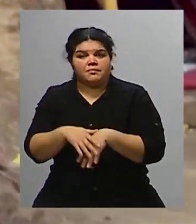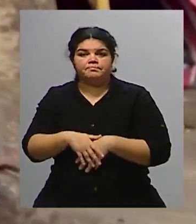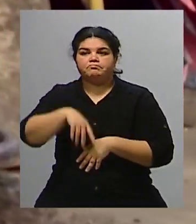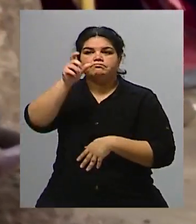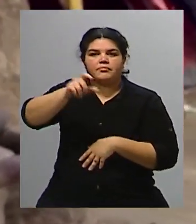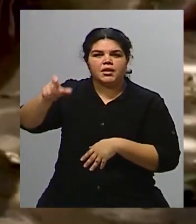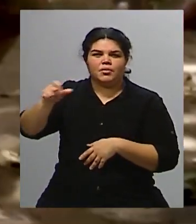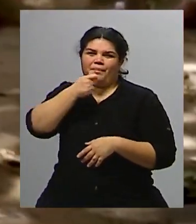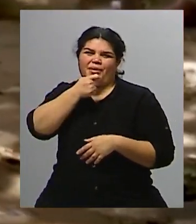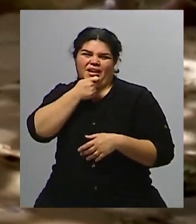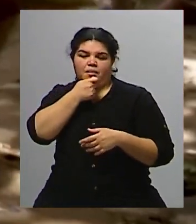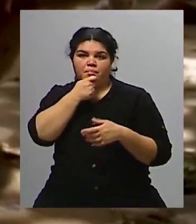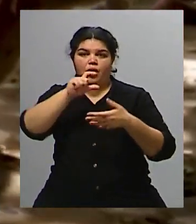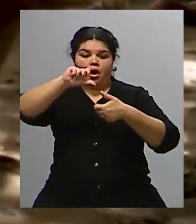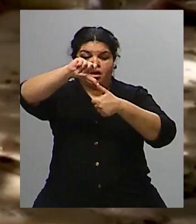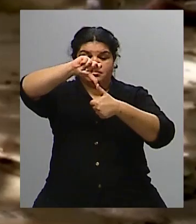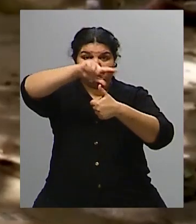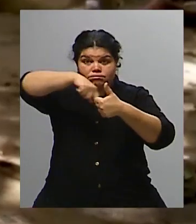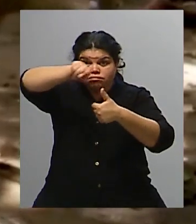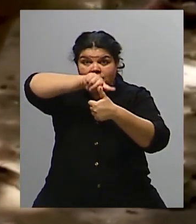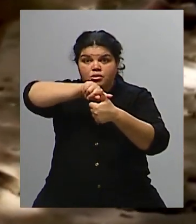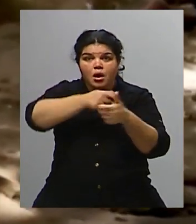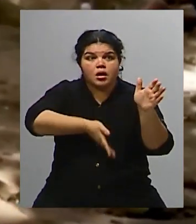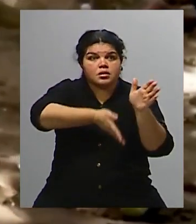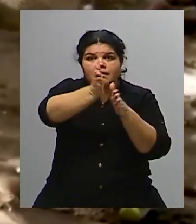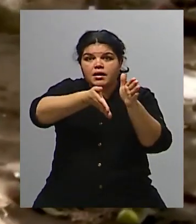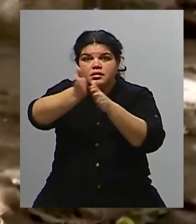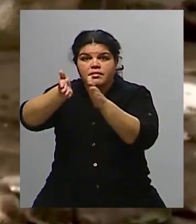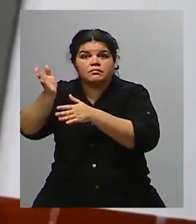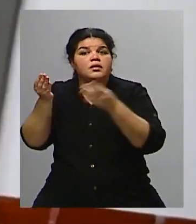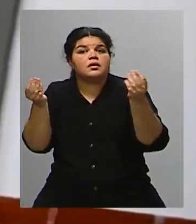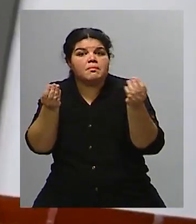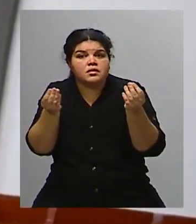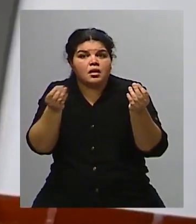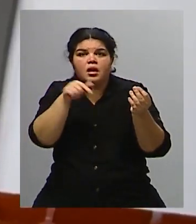de Centroamérica, que son en términos de números sumamente grandes, pero que no reciben la